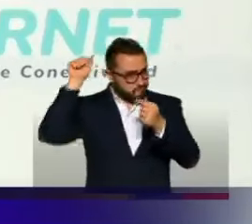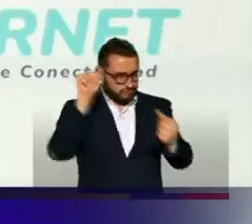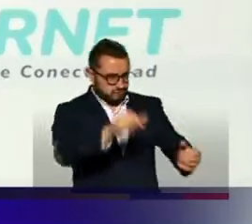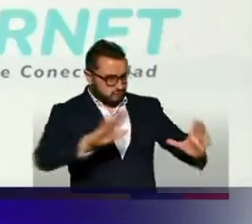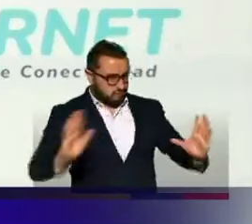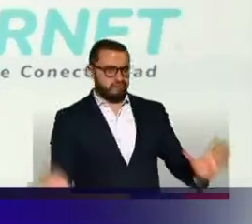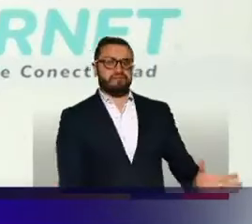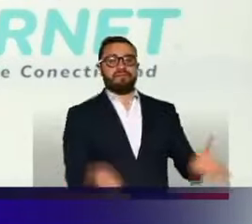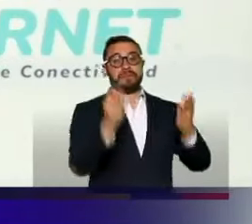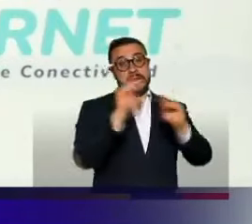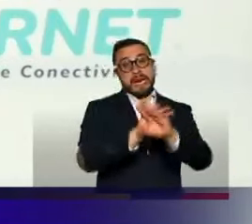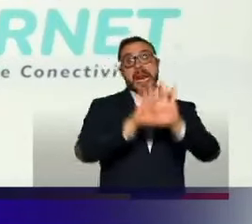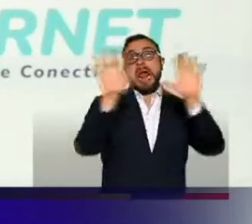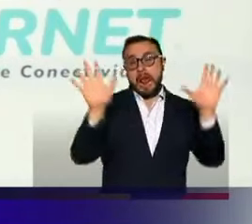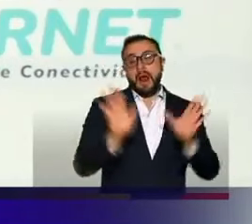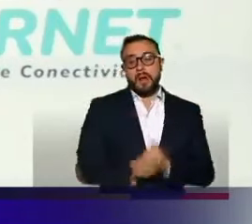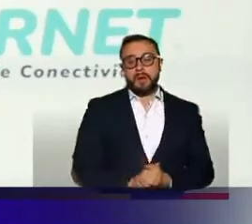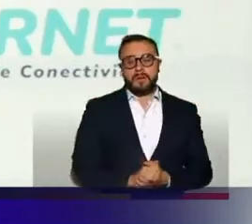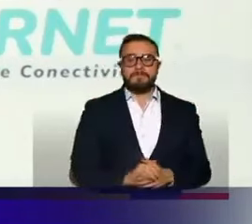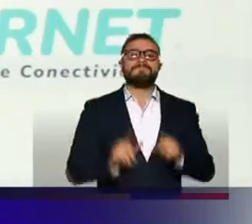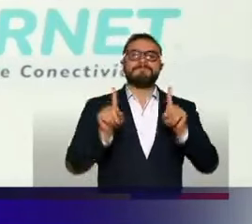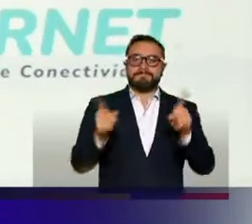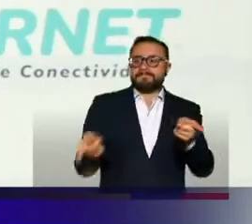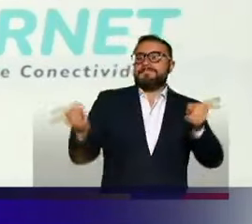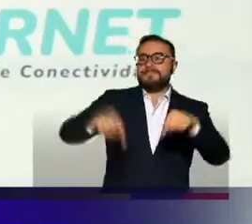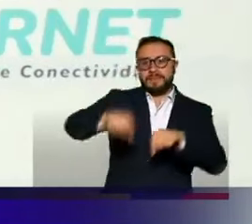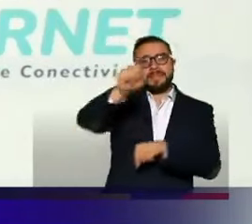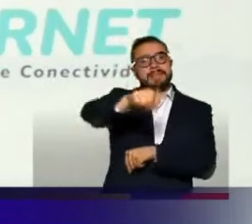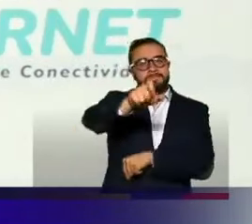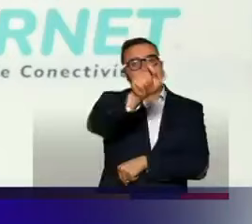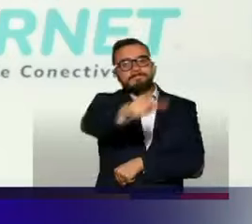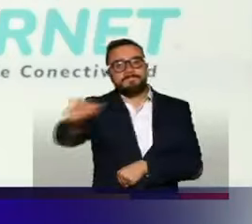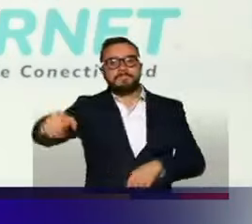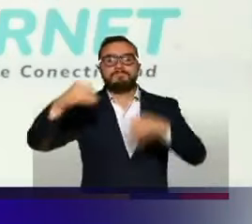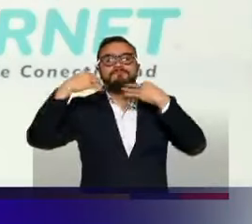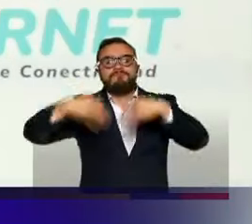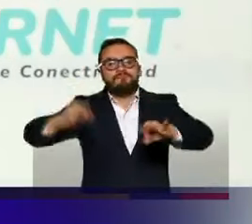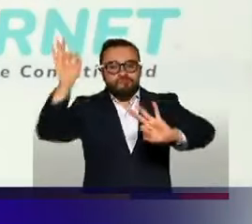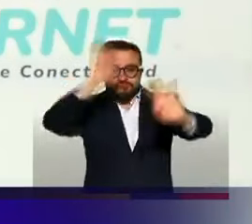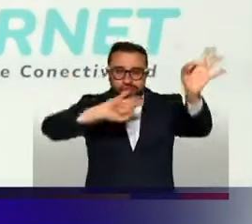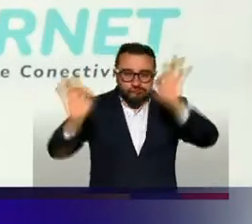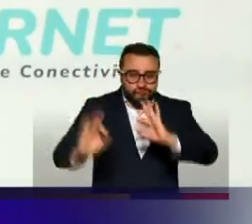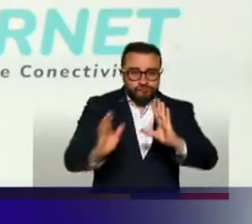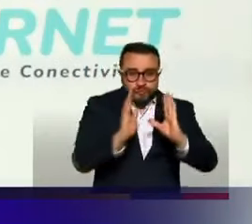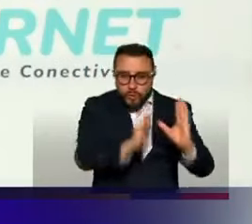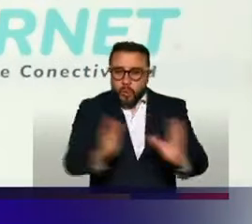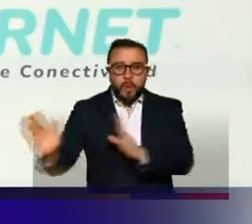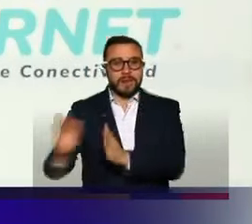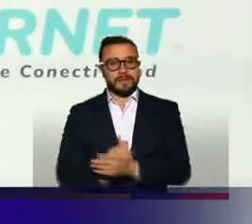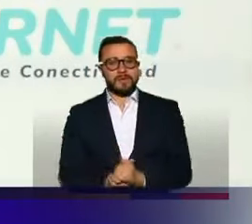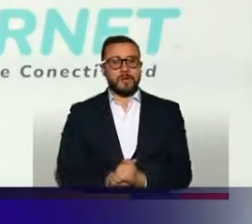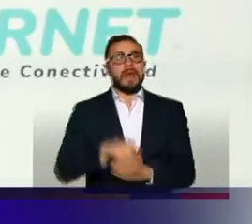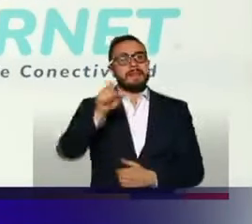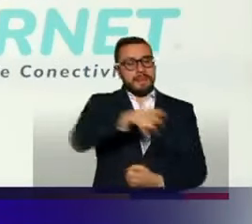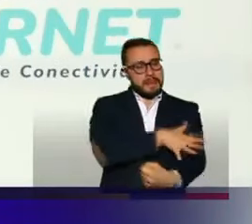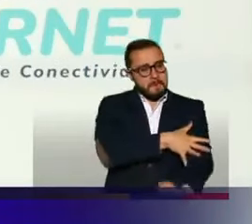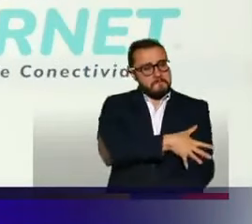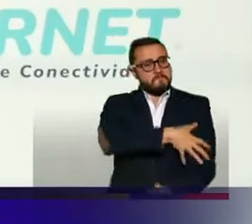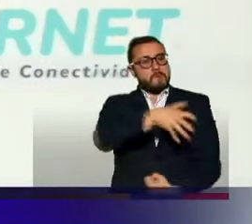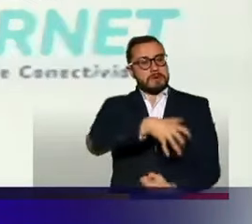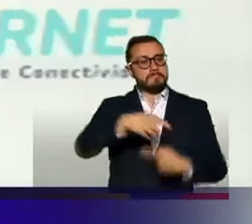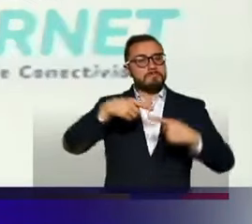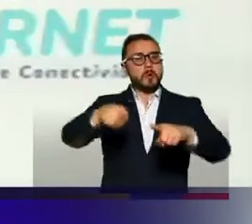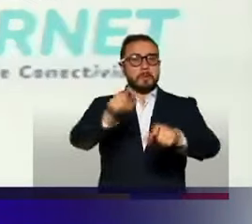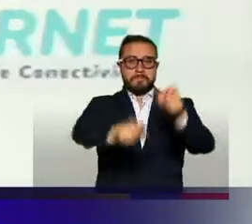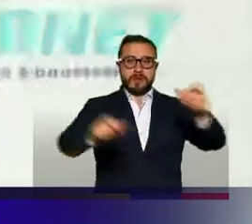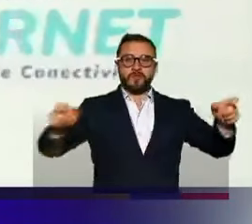claro, pero también se necesita organización popular, se necesita fuerza del pueblo. A eso